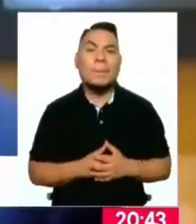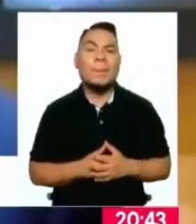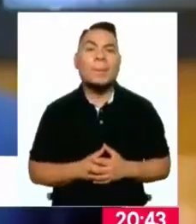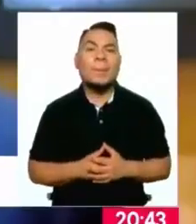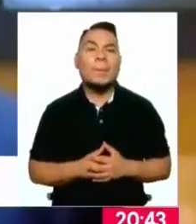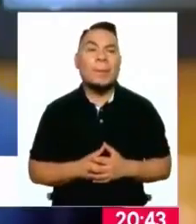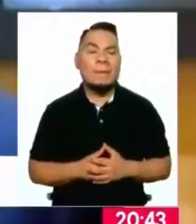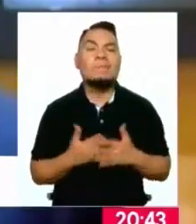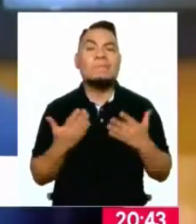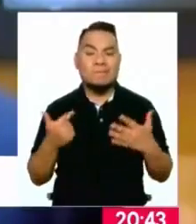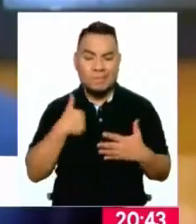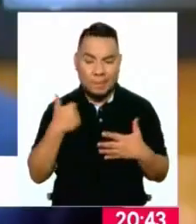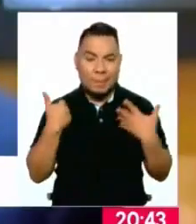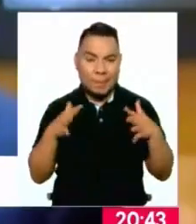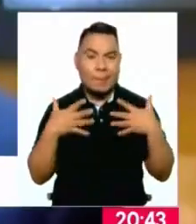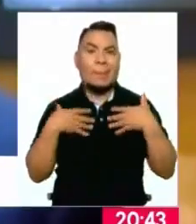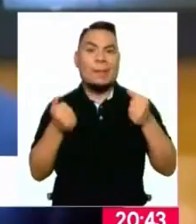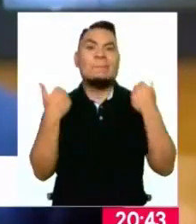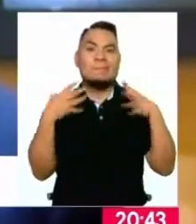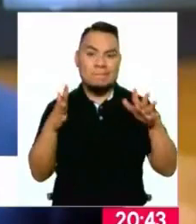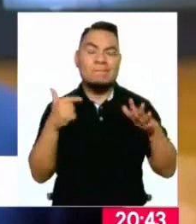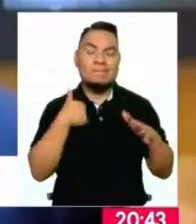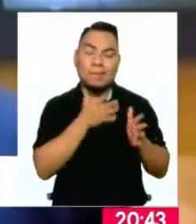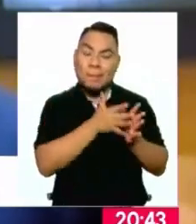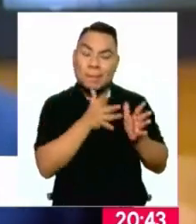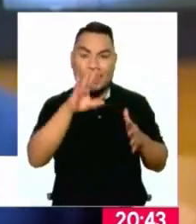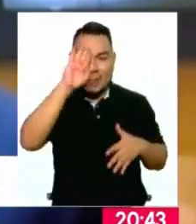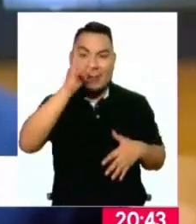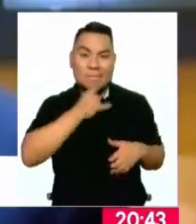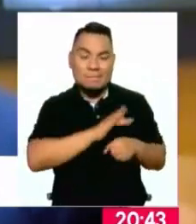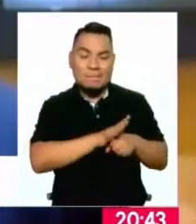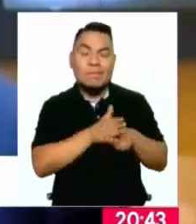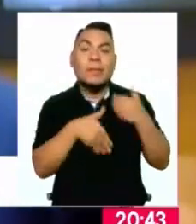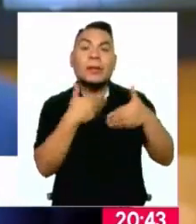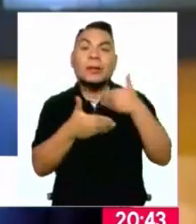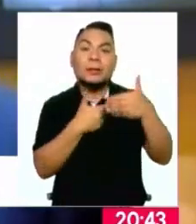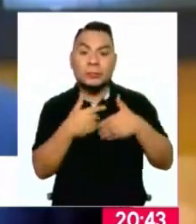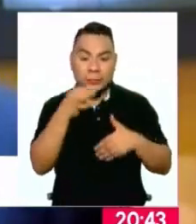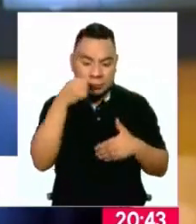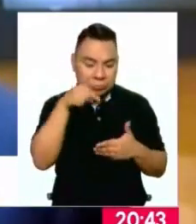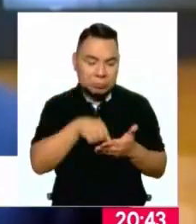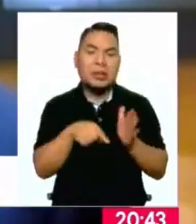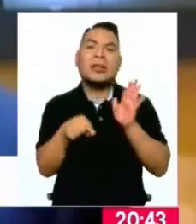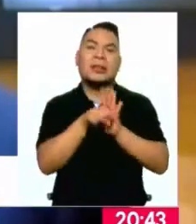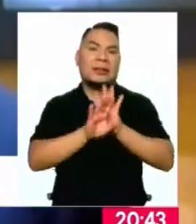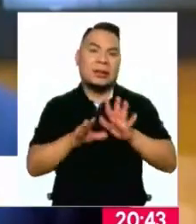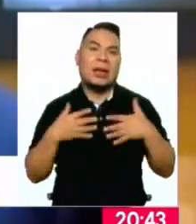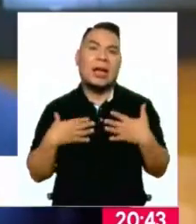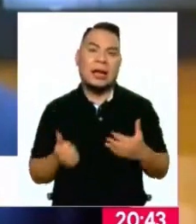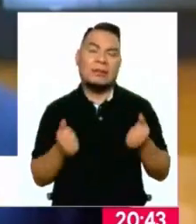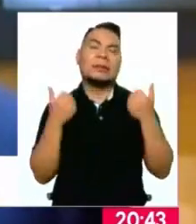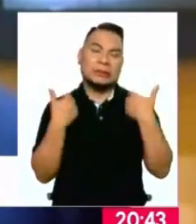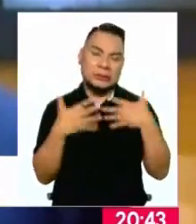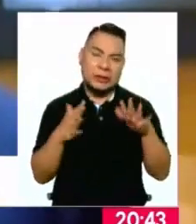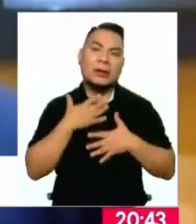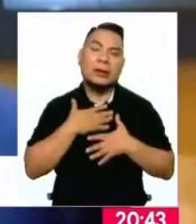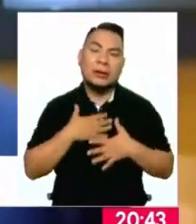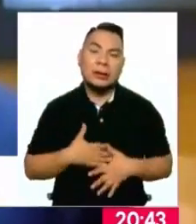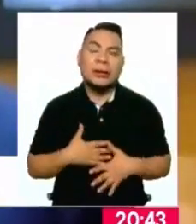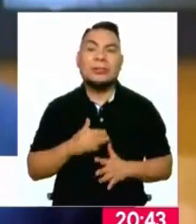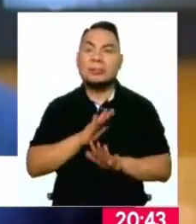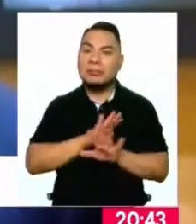COVID-19. Hoy fui dado de alta, confirmado, y además la prueba dio negativo, ya estoy